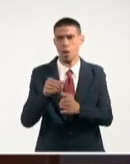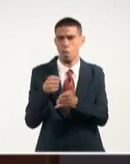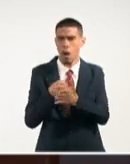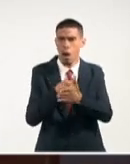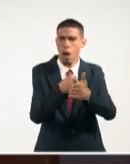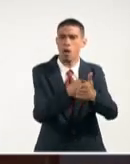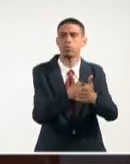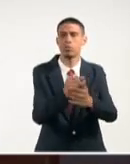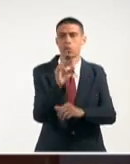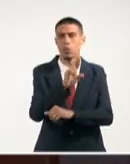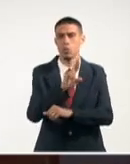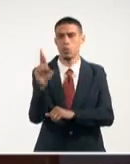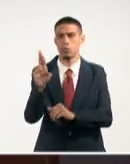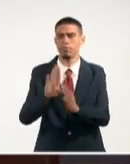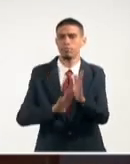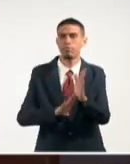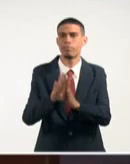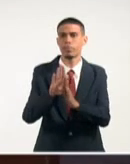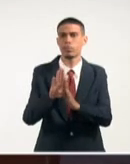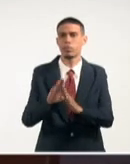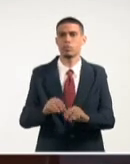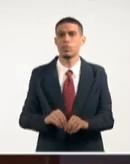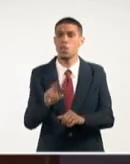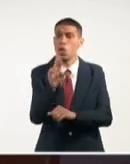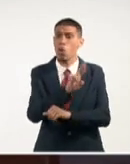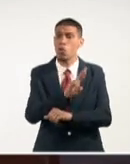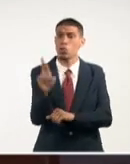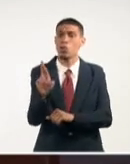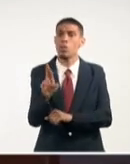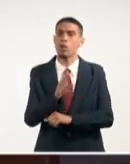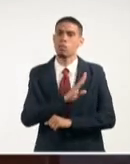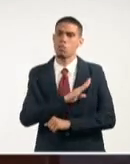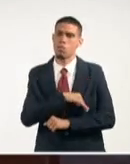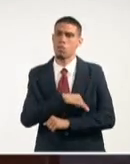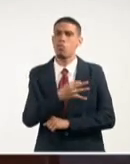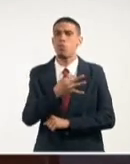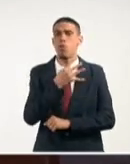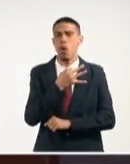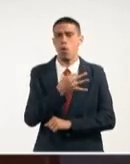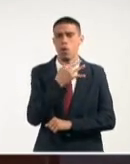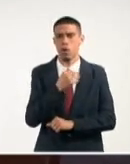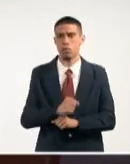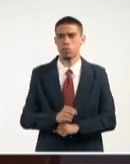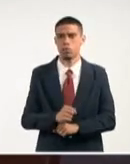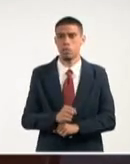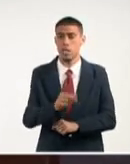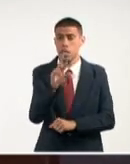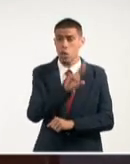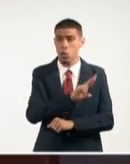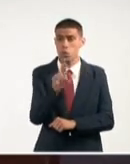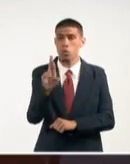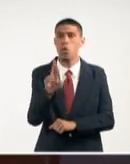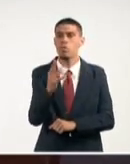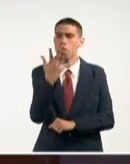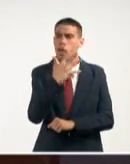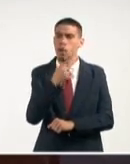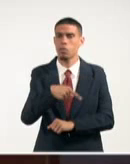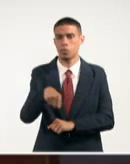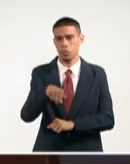revolución de los humildes, por los humildes y para los humildes.